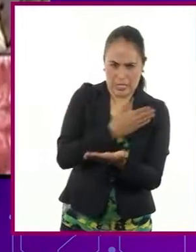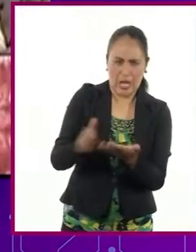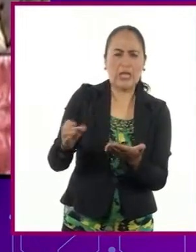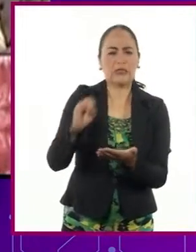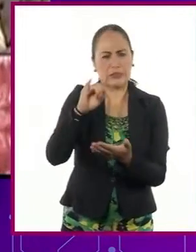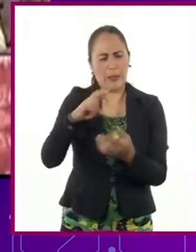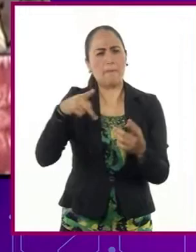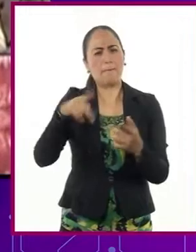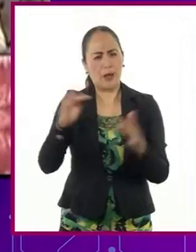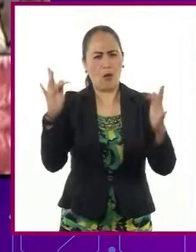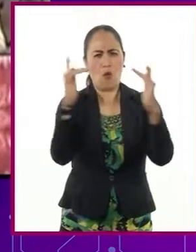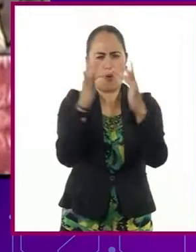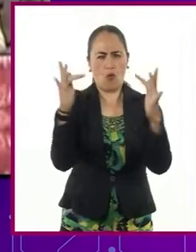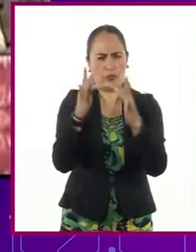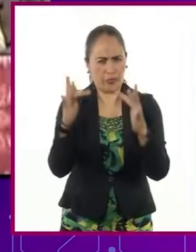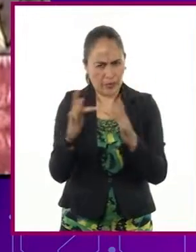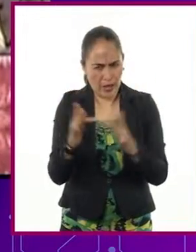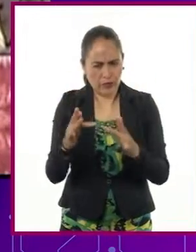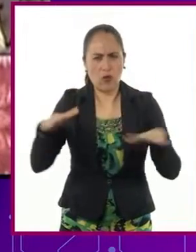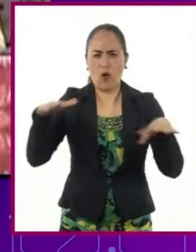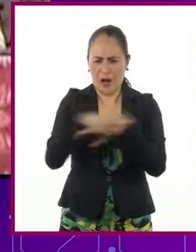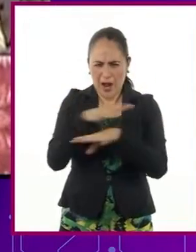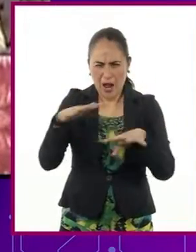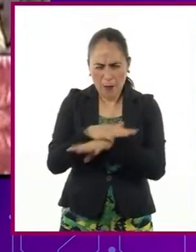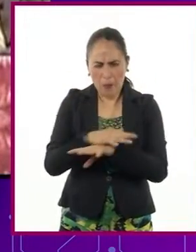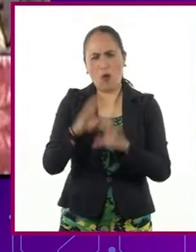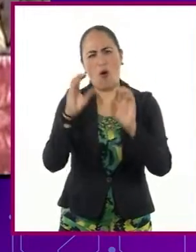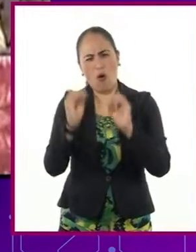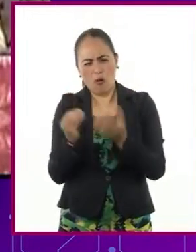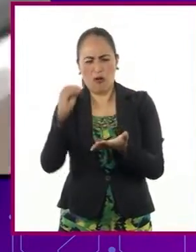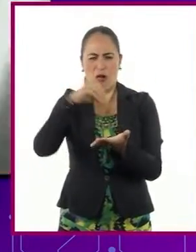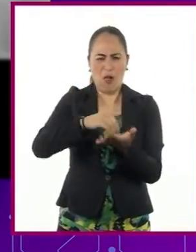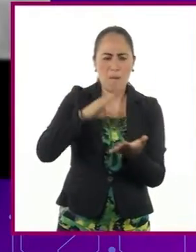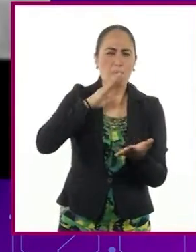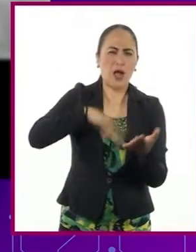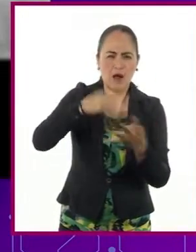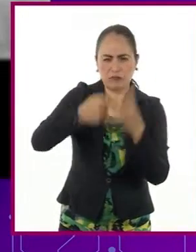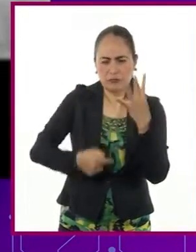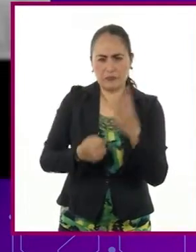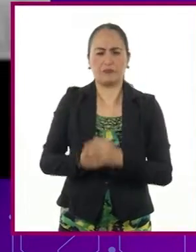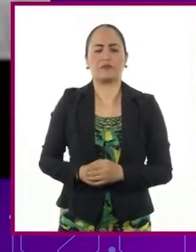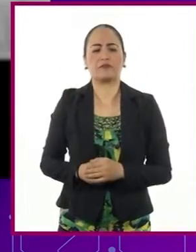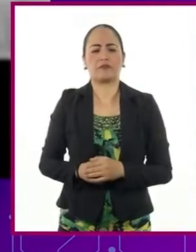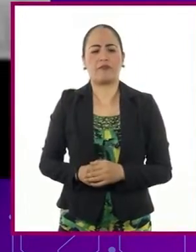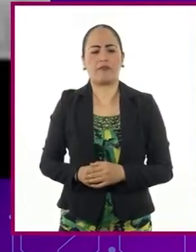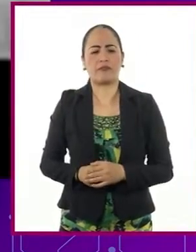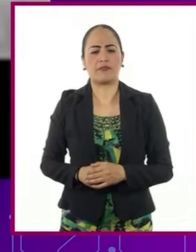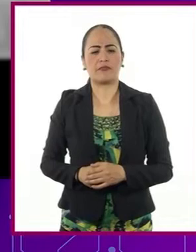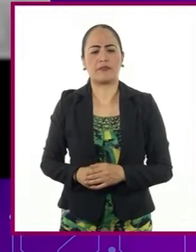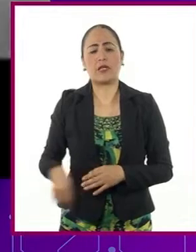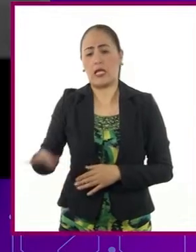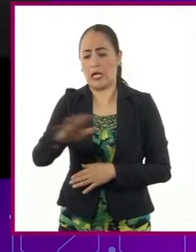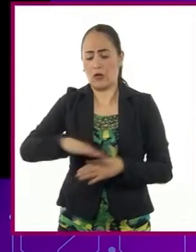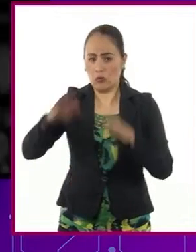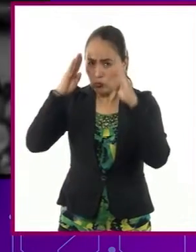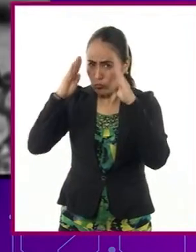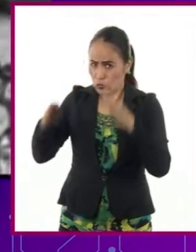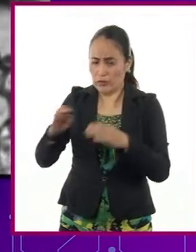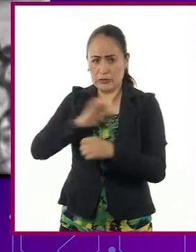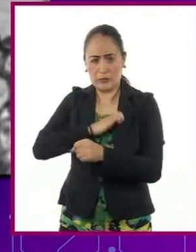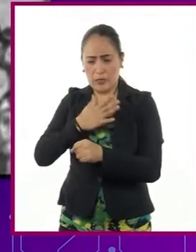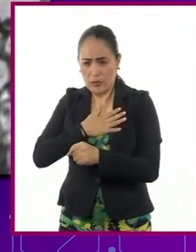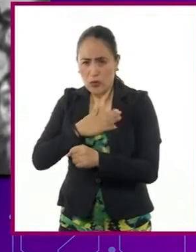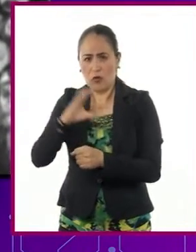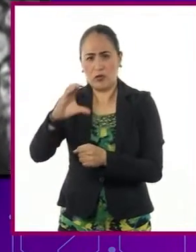comunicación y de transformación y de deformación. Y esa es nuestra sociedad. La elección española se va a aplicar a los españoles y